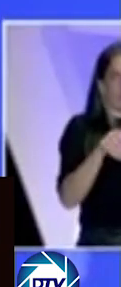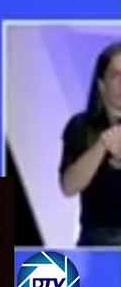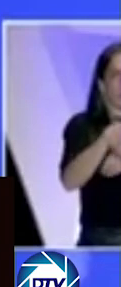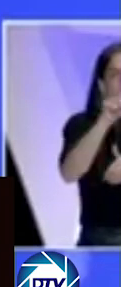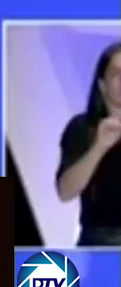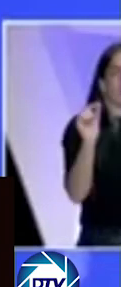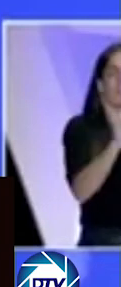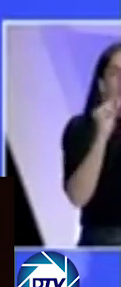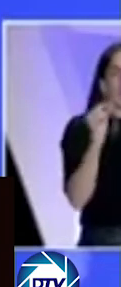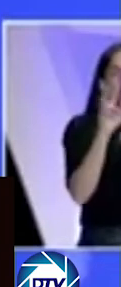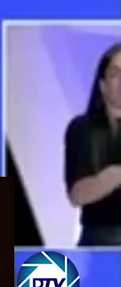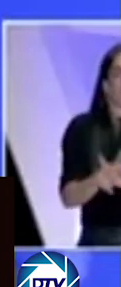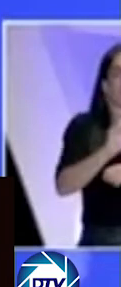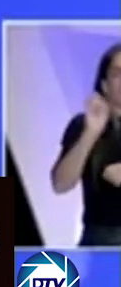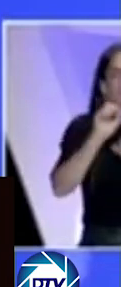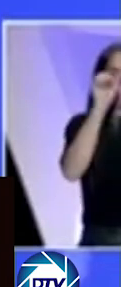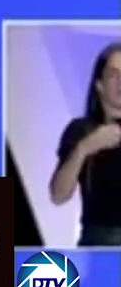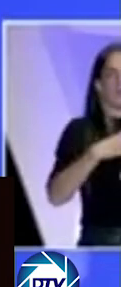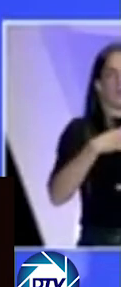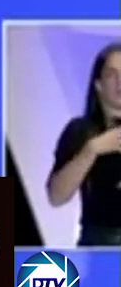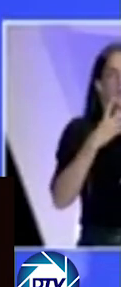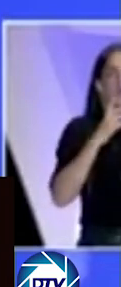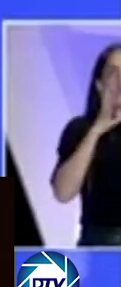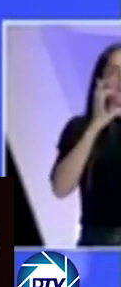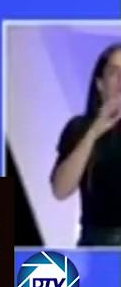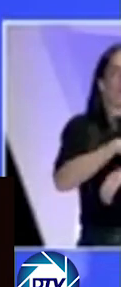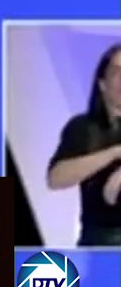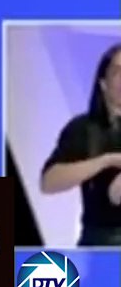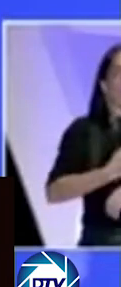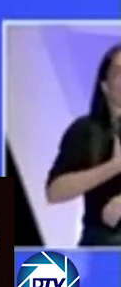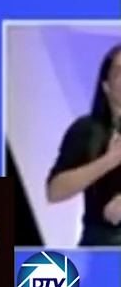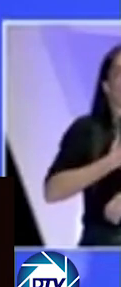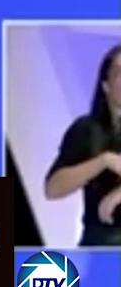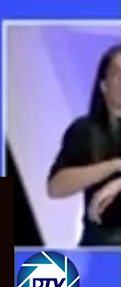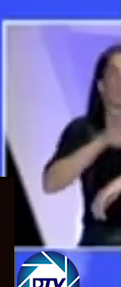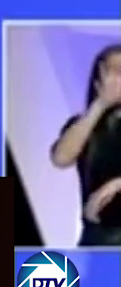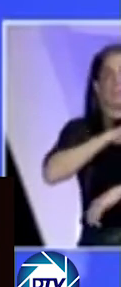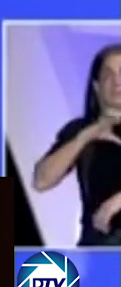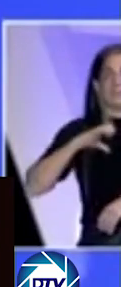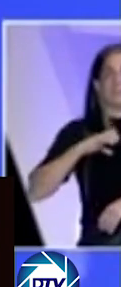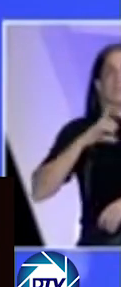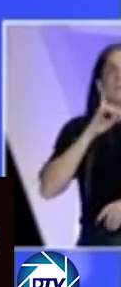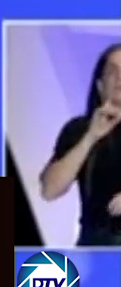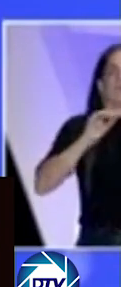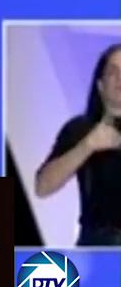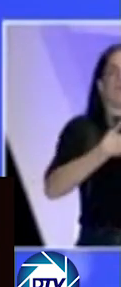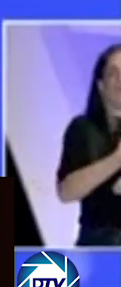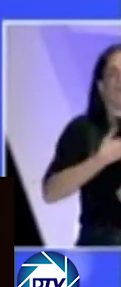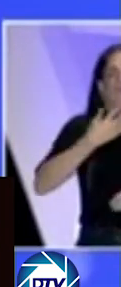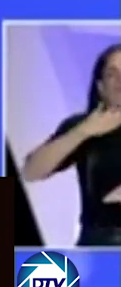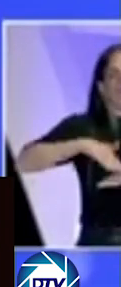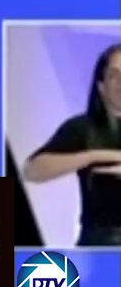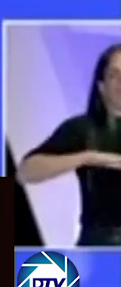disparate elevar las prestaciones públicas de forma absolutamente disparatada y en materia de impuestos lo habéis comentado de